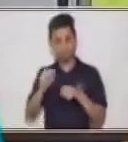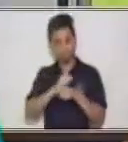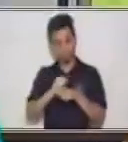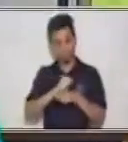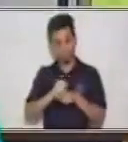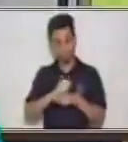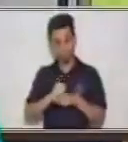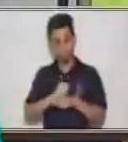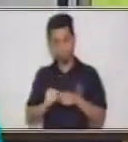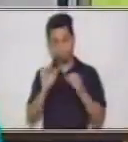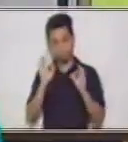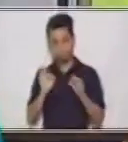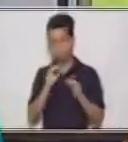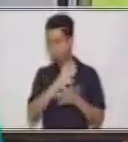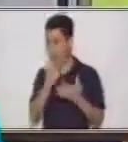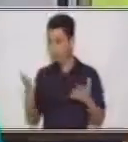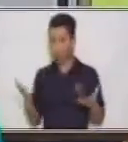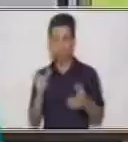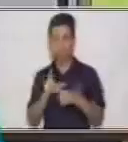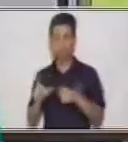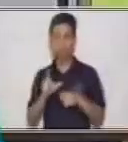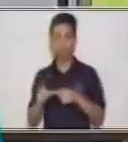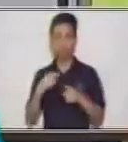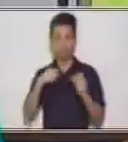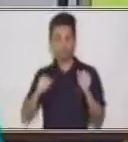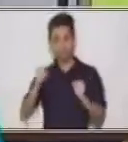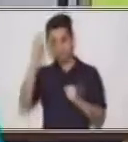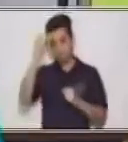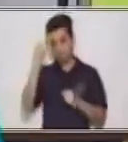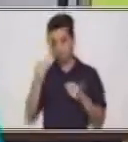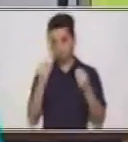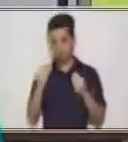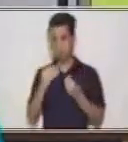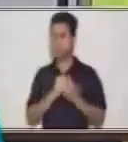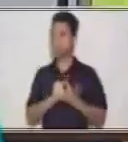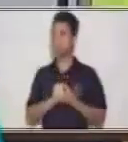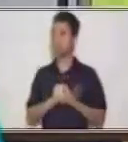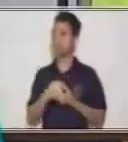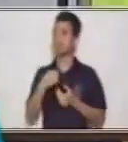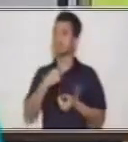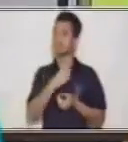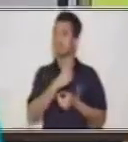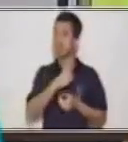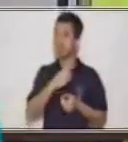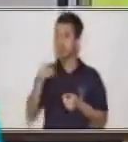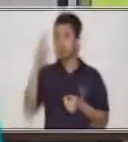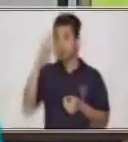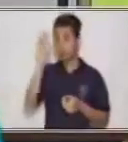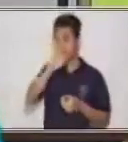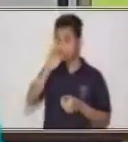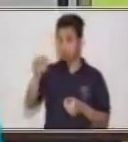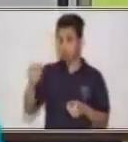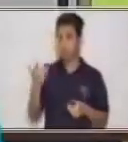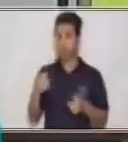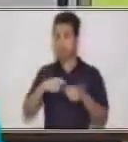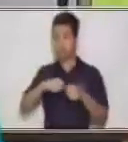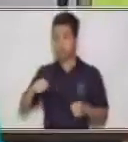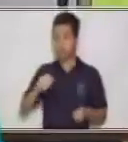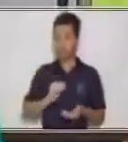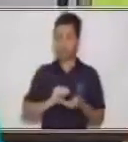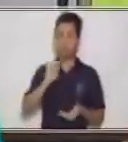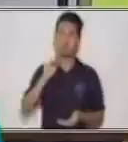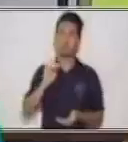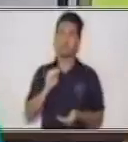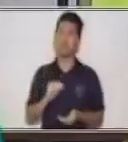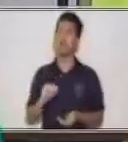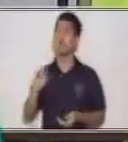practiquemos todas las cosas que hagamos para poder aprender mucho. Quiero recordarles las medidas. La unidad